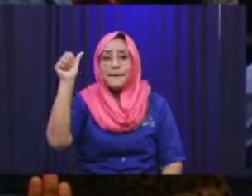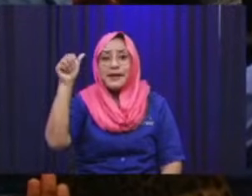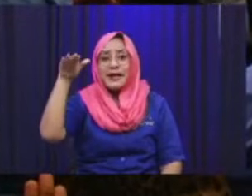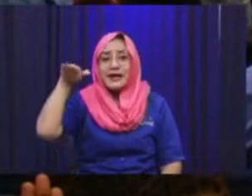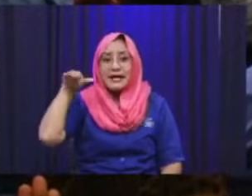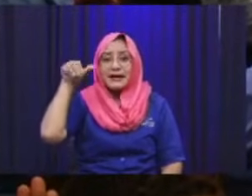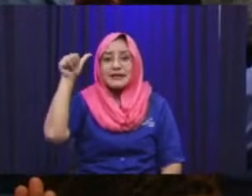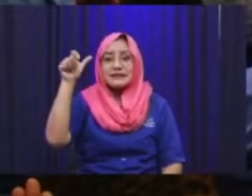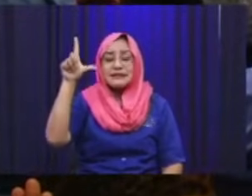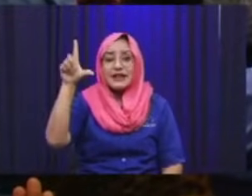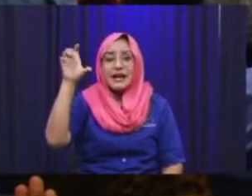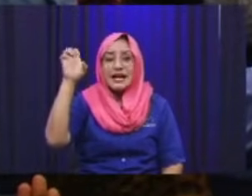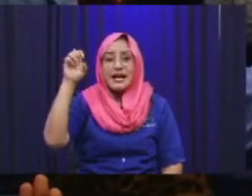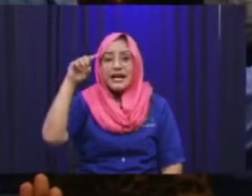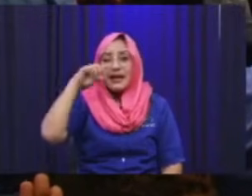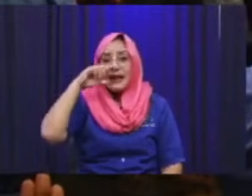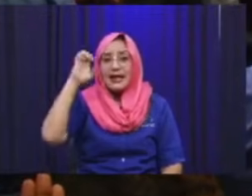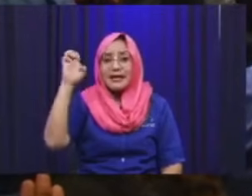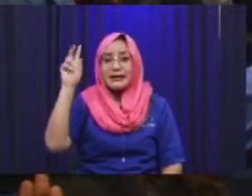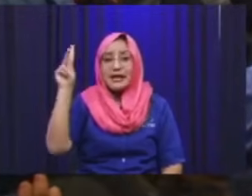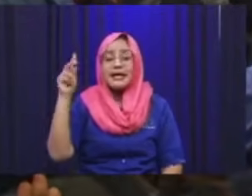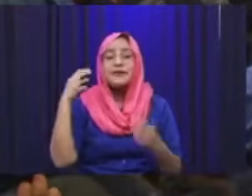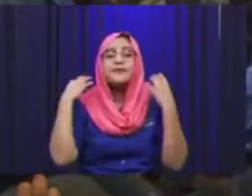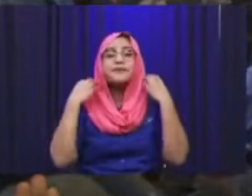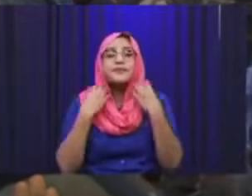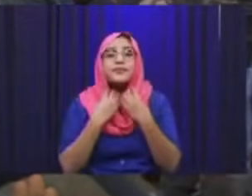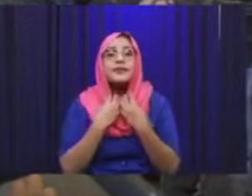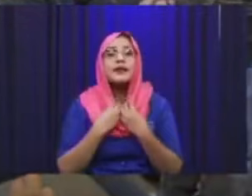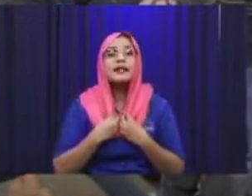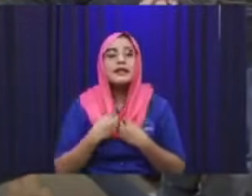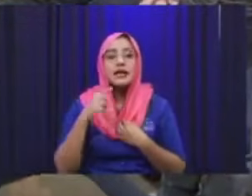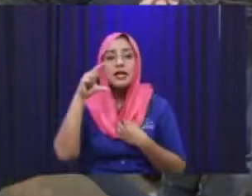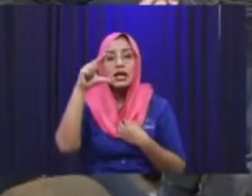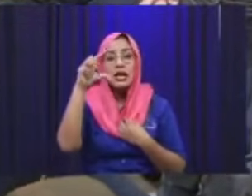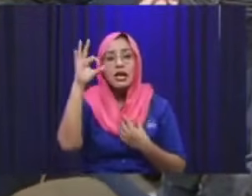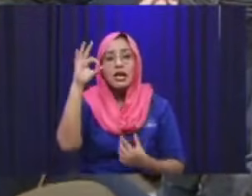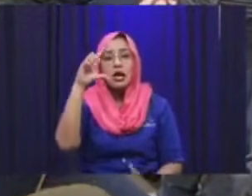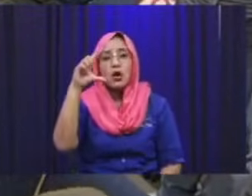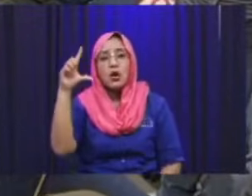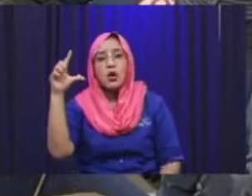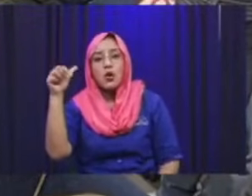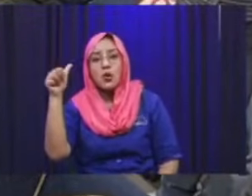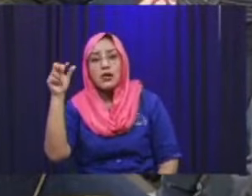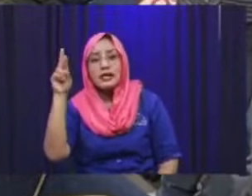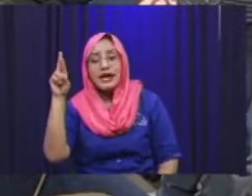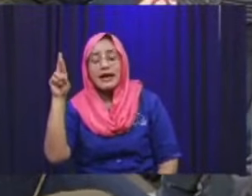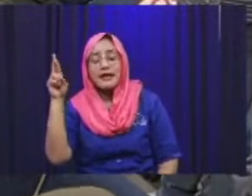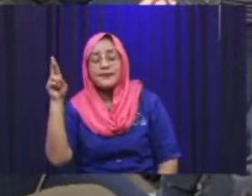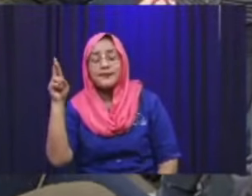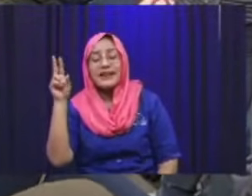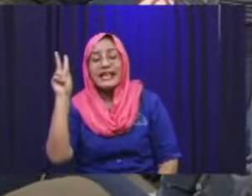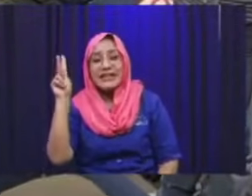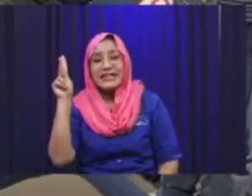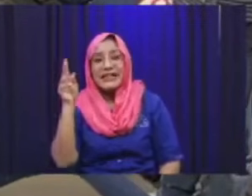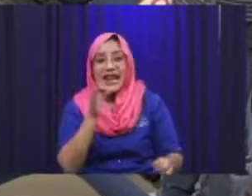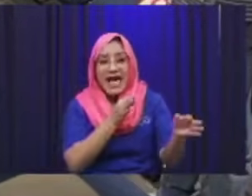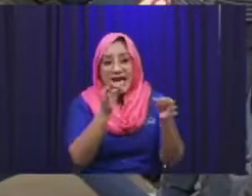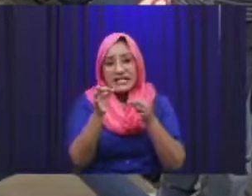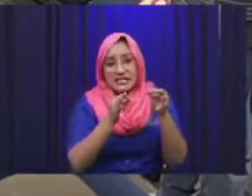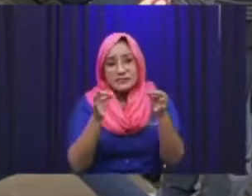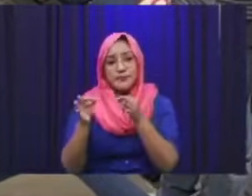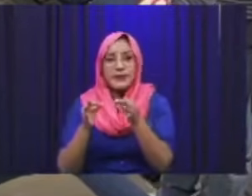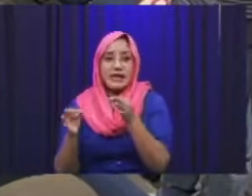de oro venga sobre este tu pueblo y que venga la explicación y la revelación más y más